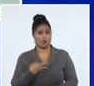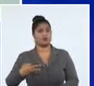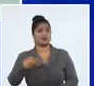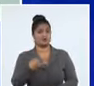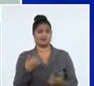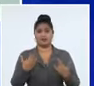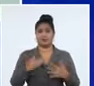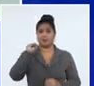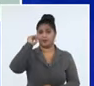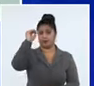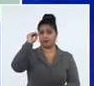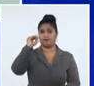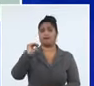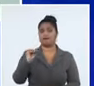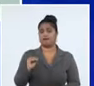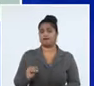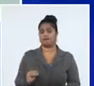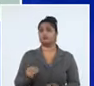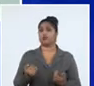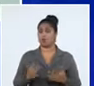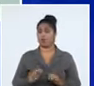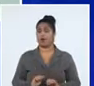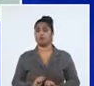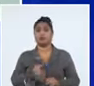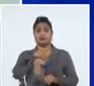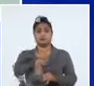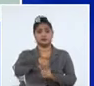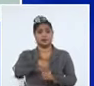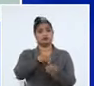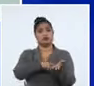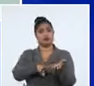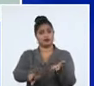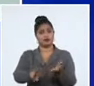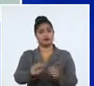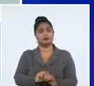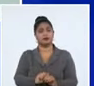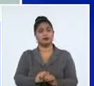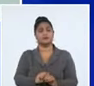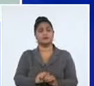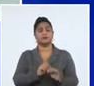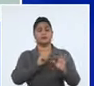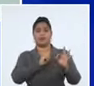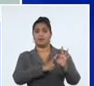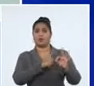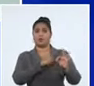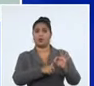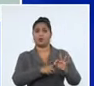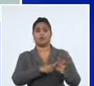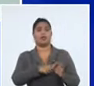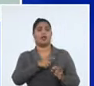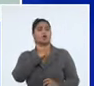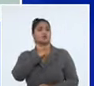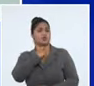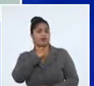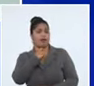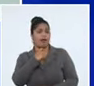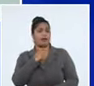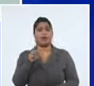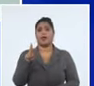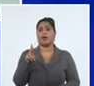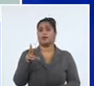dentro de las tasas de la provincia: Cifuentes, Quemado de Güines, Encrucijada, Remedios,